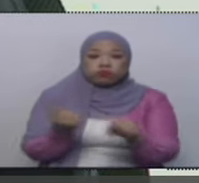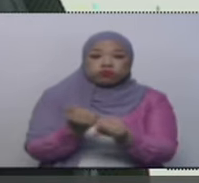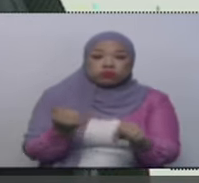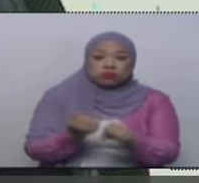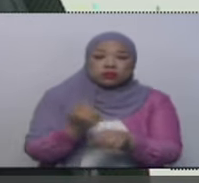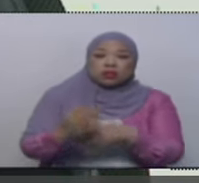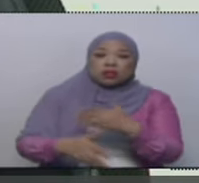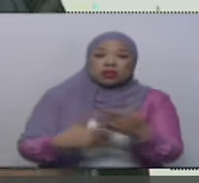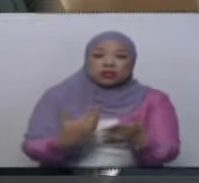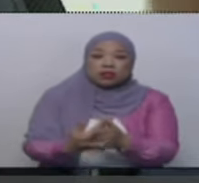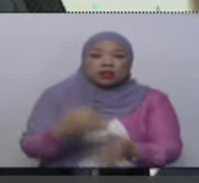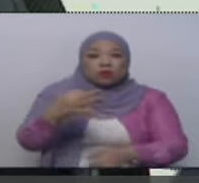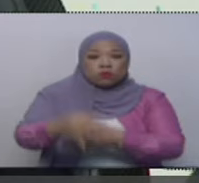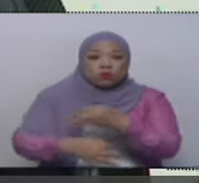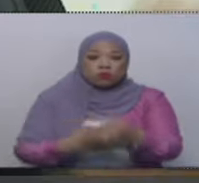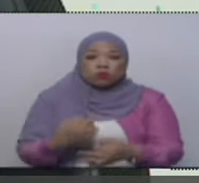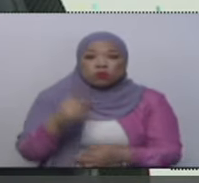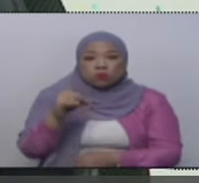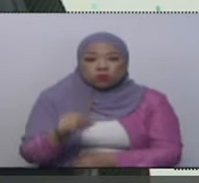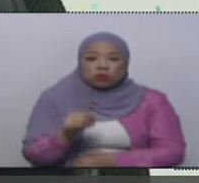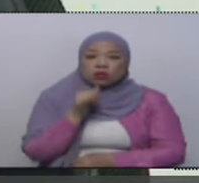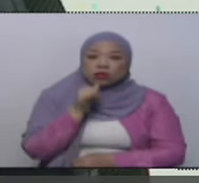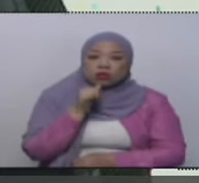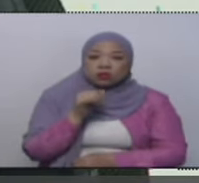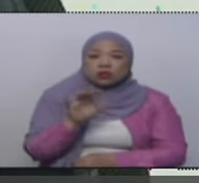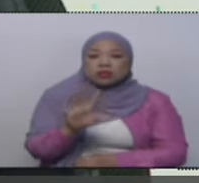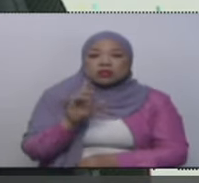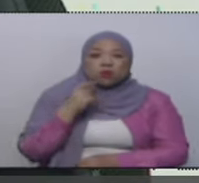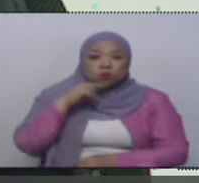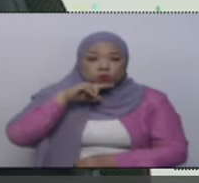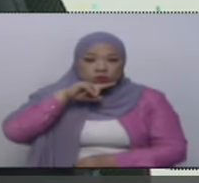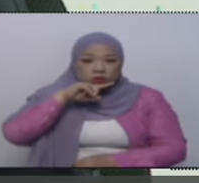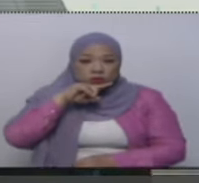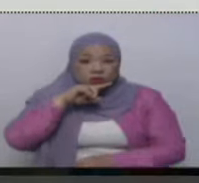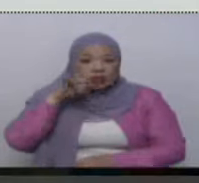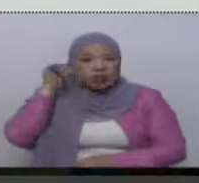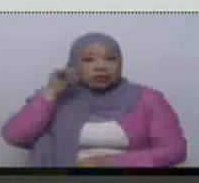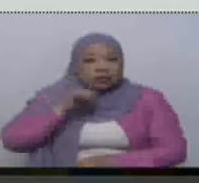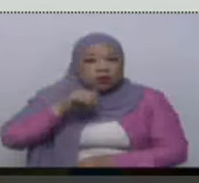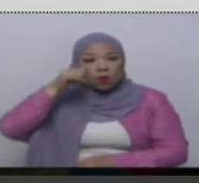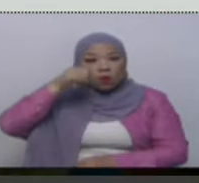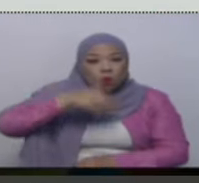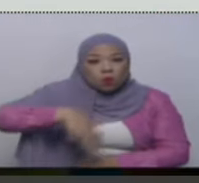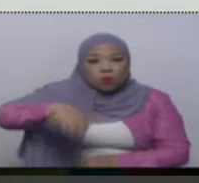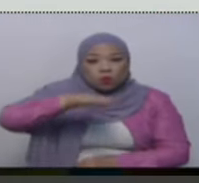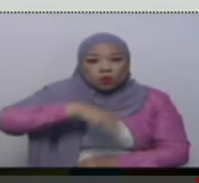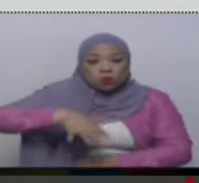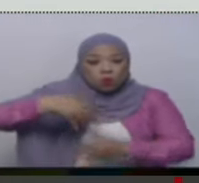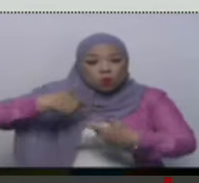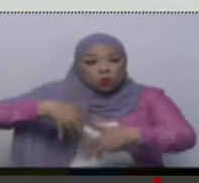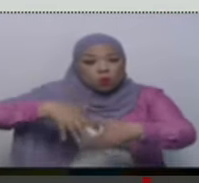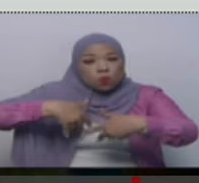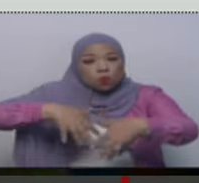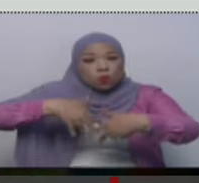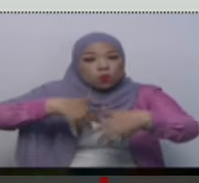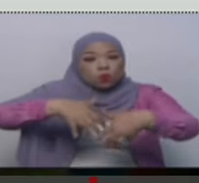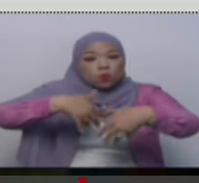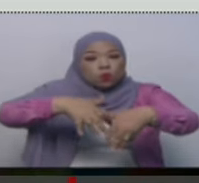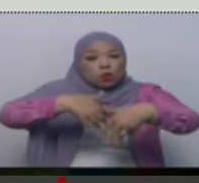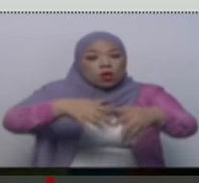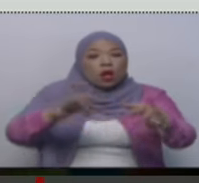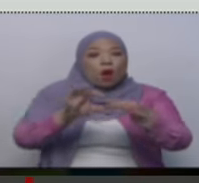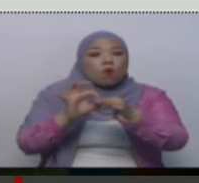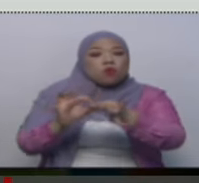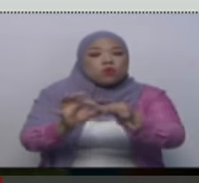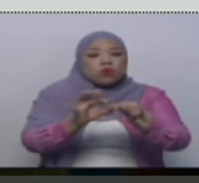Israel contra Palestina. El pasado 5 de octubre, sábado, el pueblo venezolano marchó, se unió